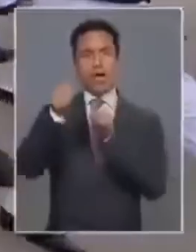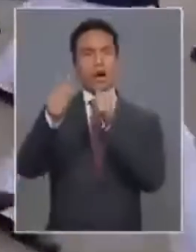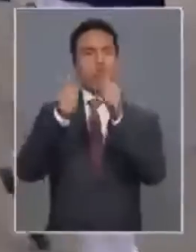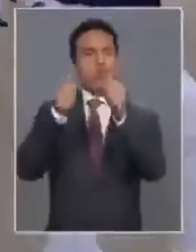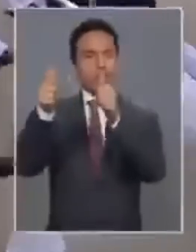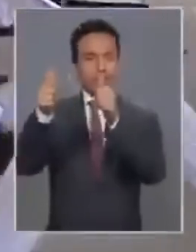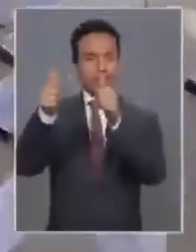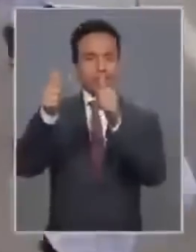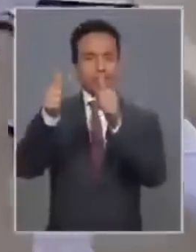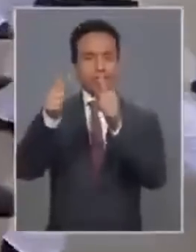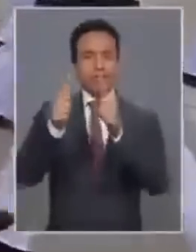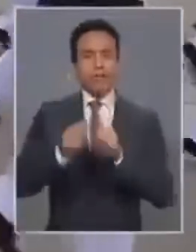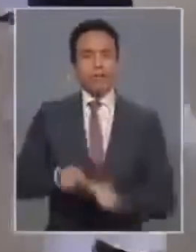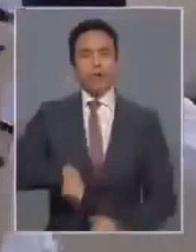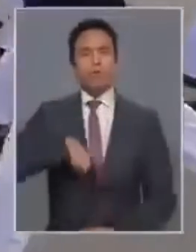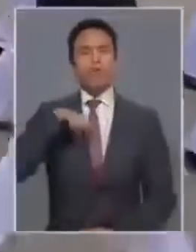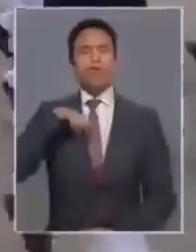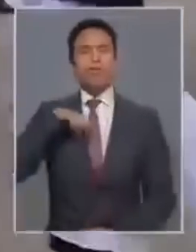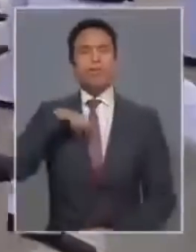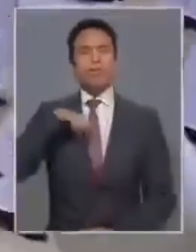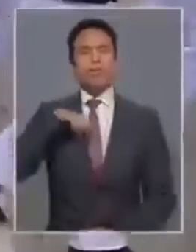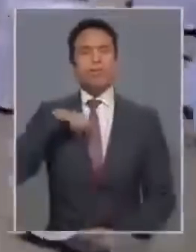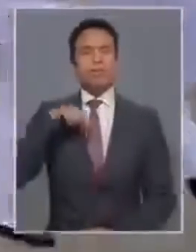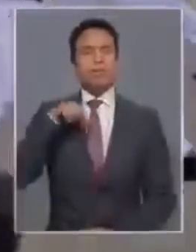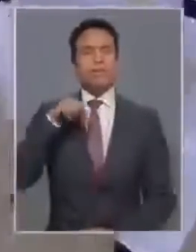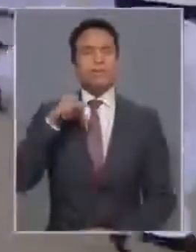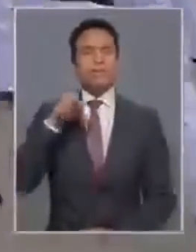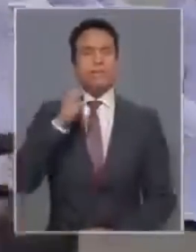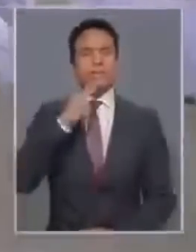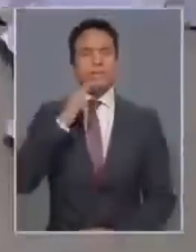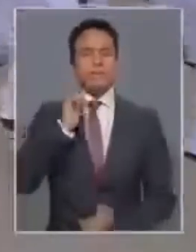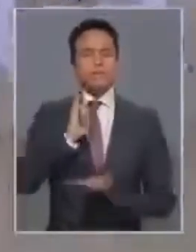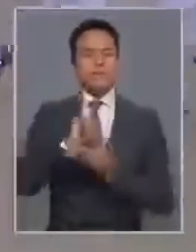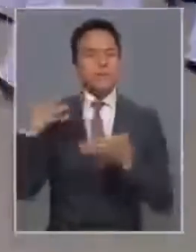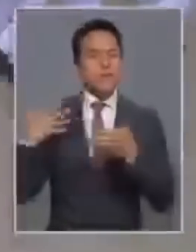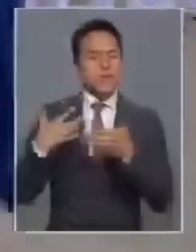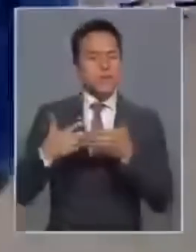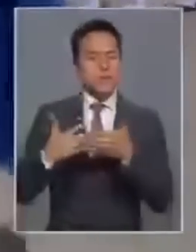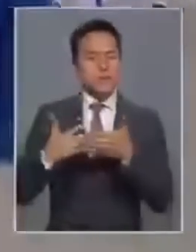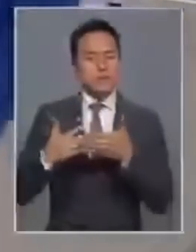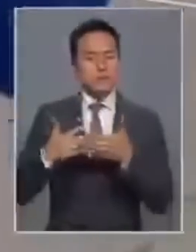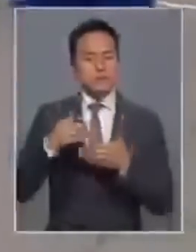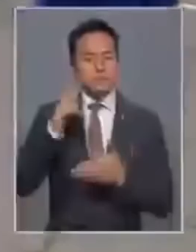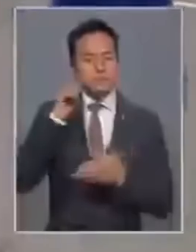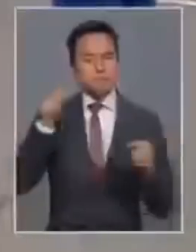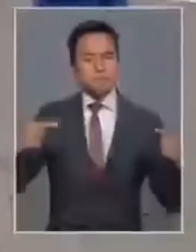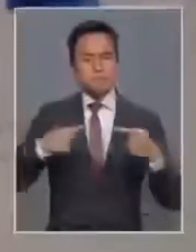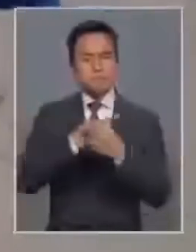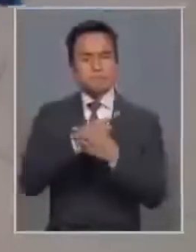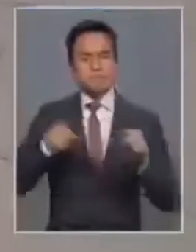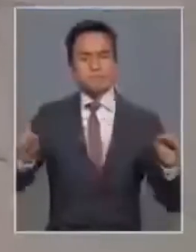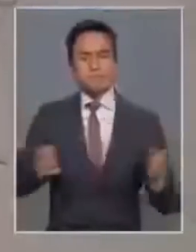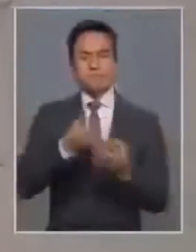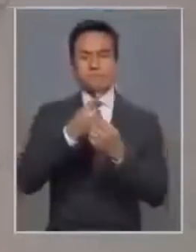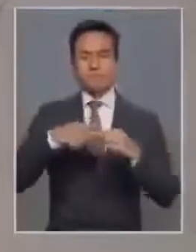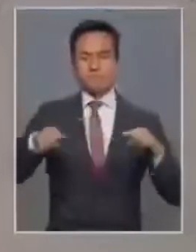autoridades, orgullosa de sus 92 años de vida institucional, sagrados a estudiar los cielos de la paz,